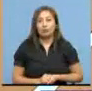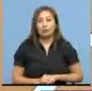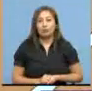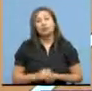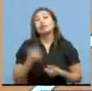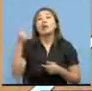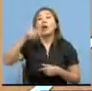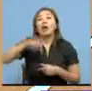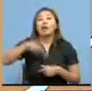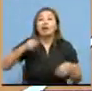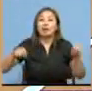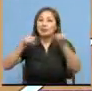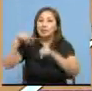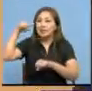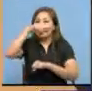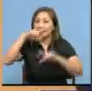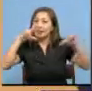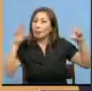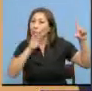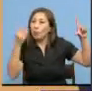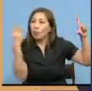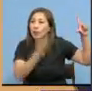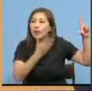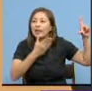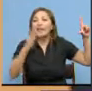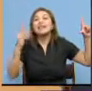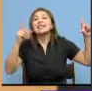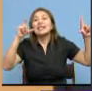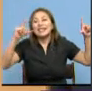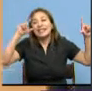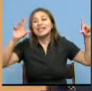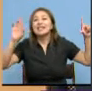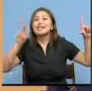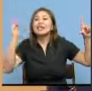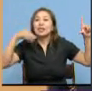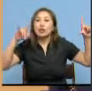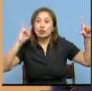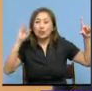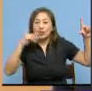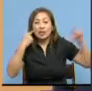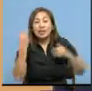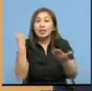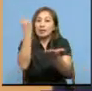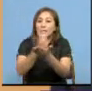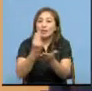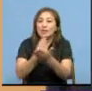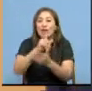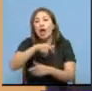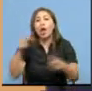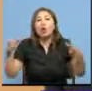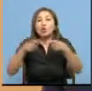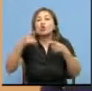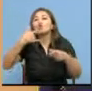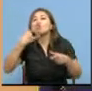estamos en estudio con cecilia hacer si ella representa a la ong sur cecilia buenas